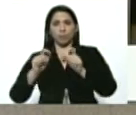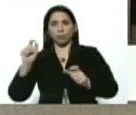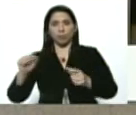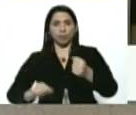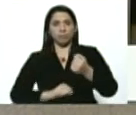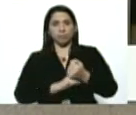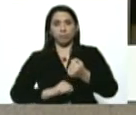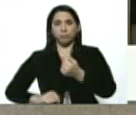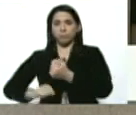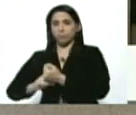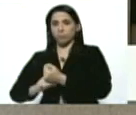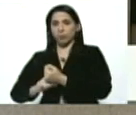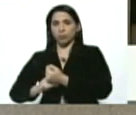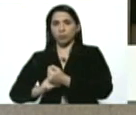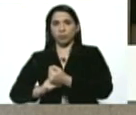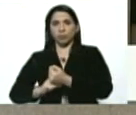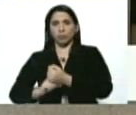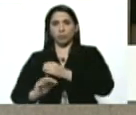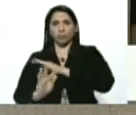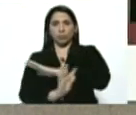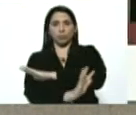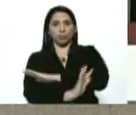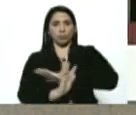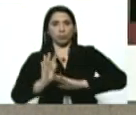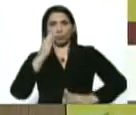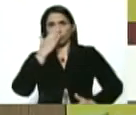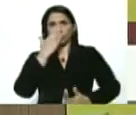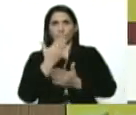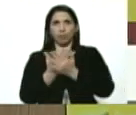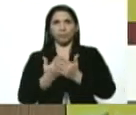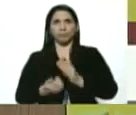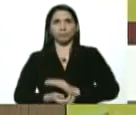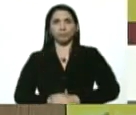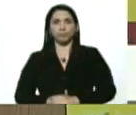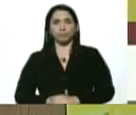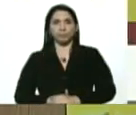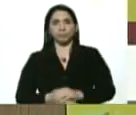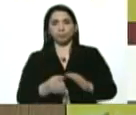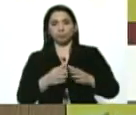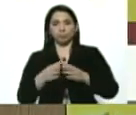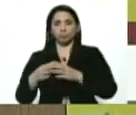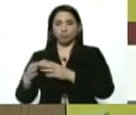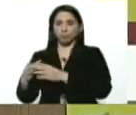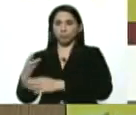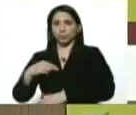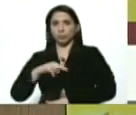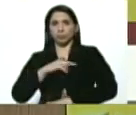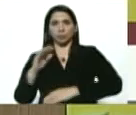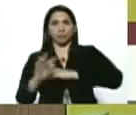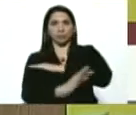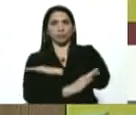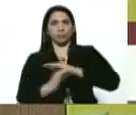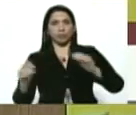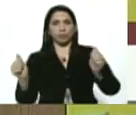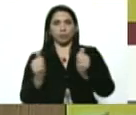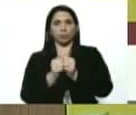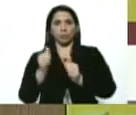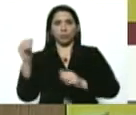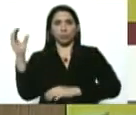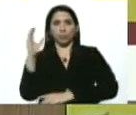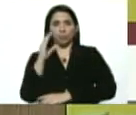en los pases en los cordones sanitarios que están establecidos en nuestra frontera con colombia en táchira